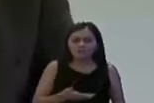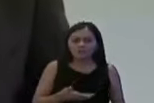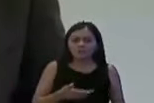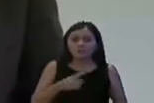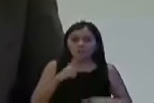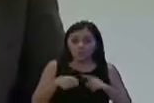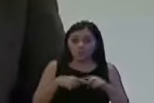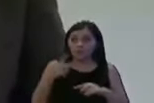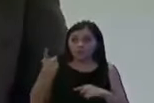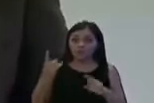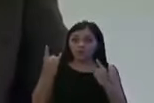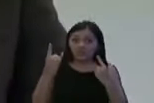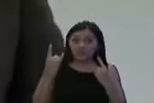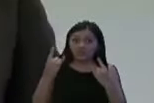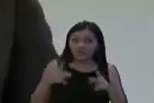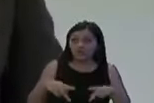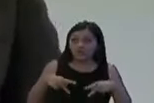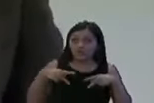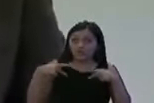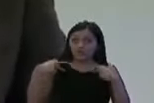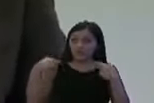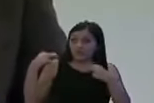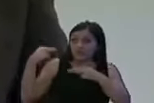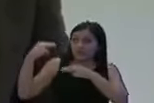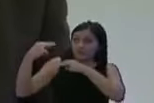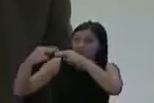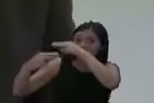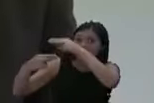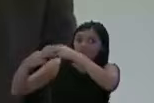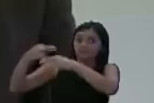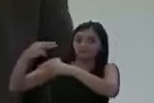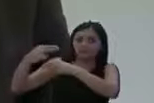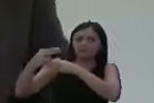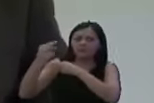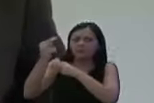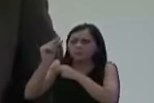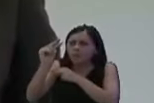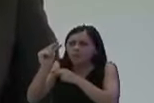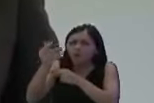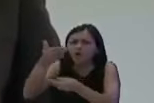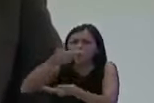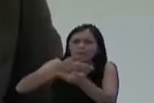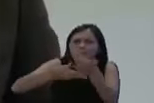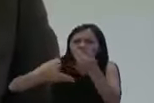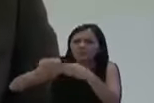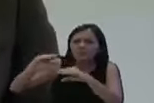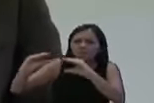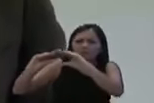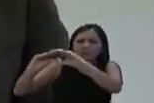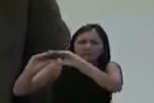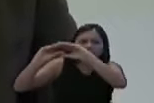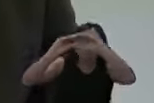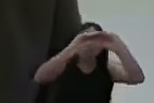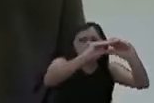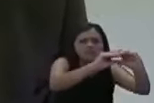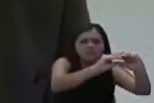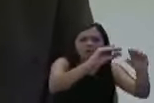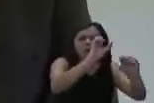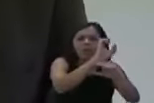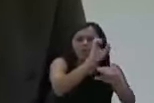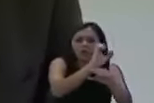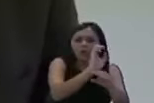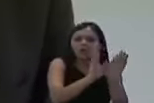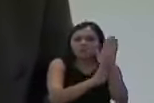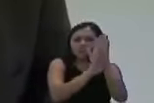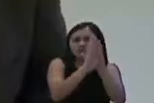fortuna en vida para dejar una gran herencia que compartan un poquito con el país con la clase trabajadora